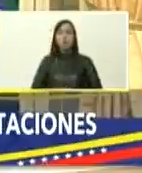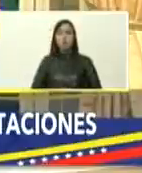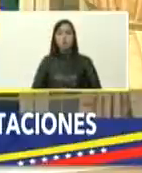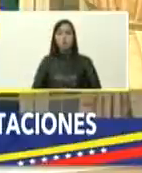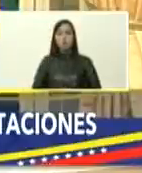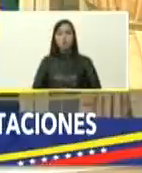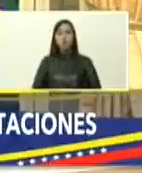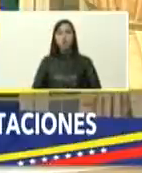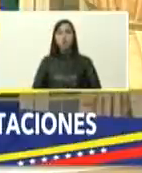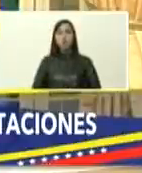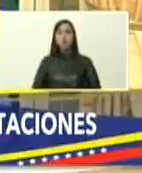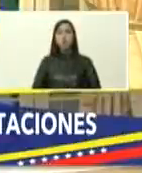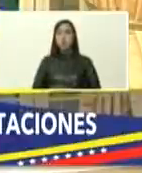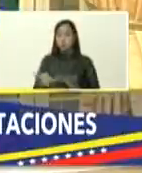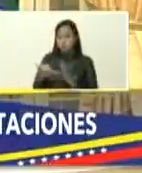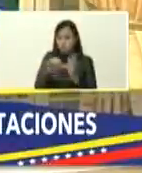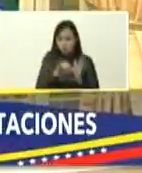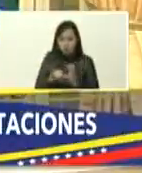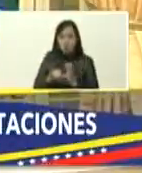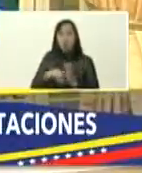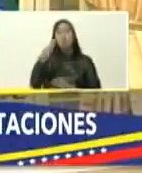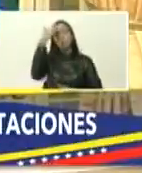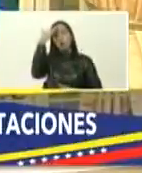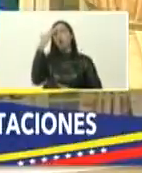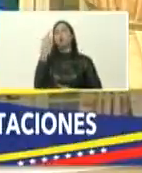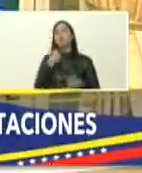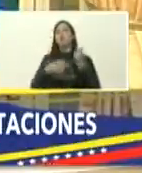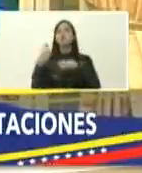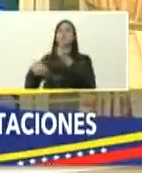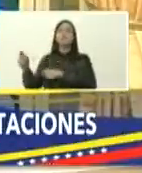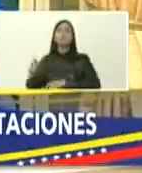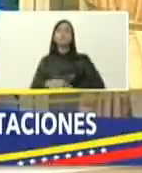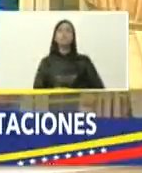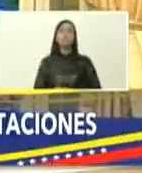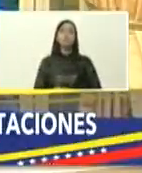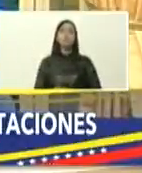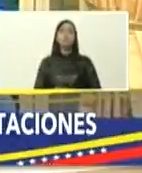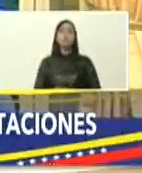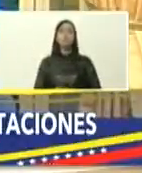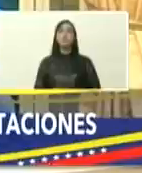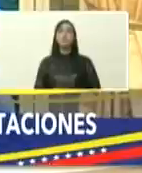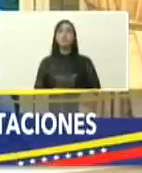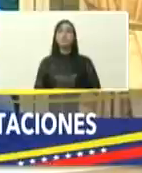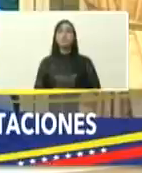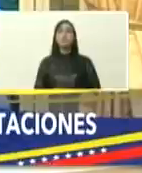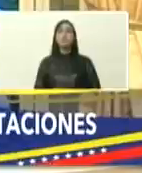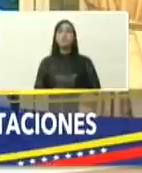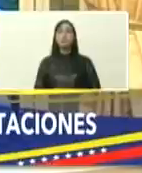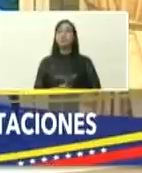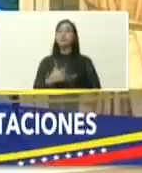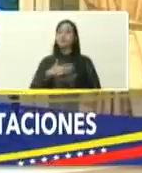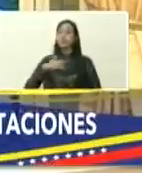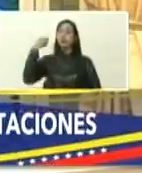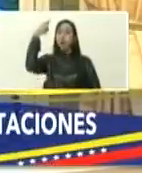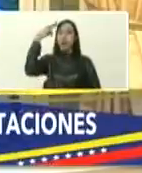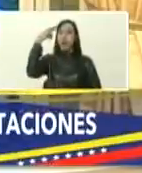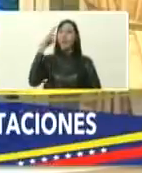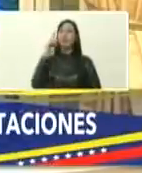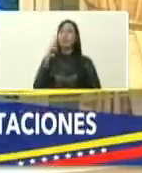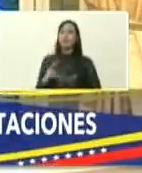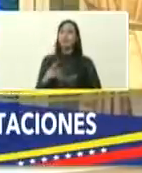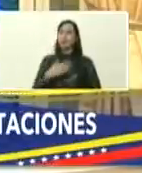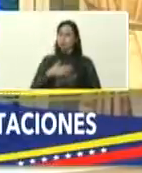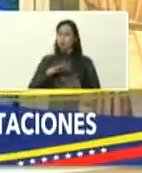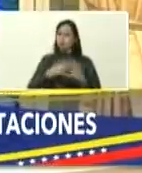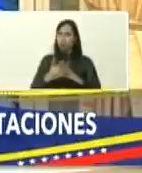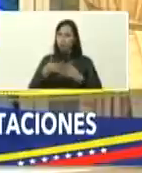allí, a donde tú vives, yo lo sé. ¿Ah? Yo lo sé, ¿vale? Yo tengo mis pies sobre la tierra. Yo vengo del